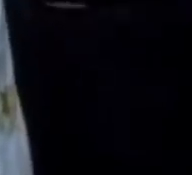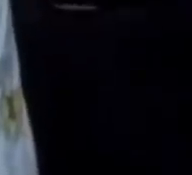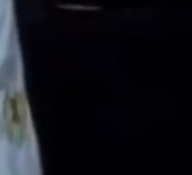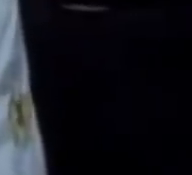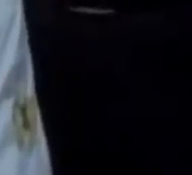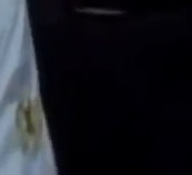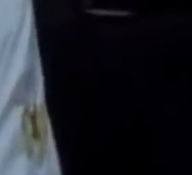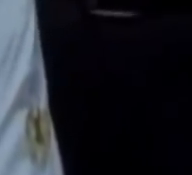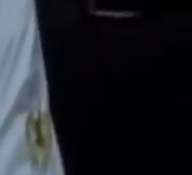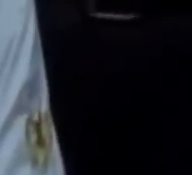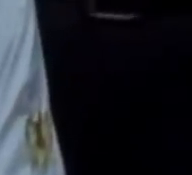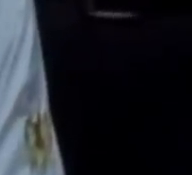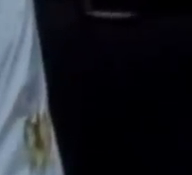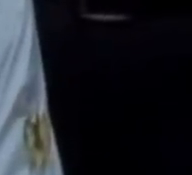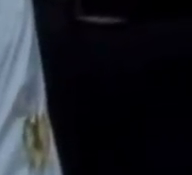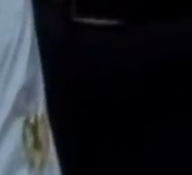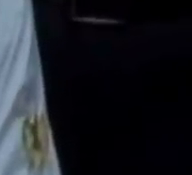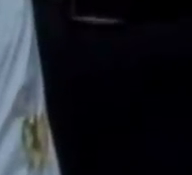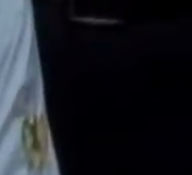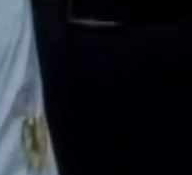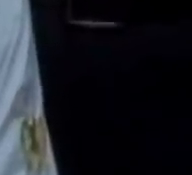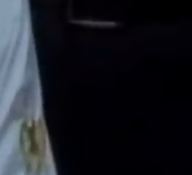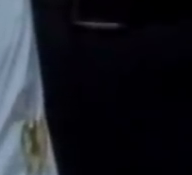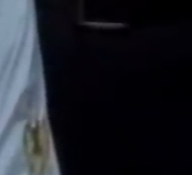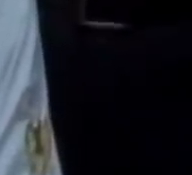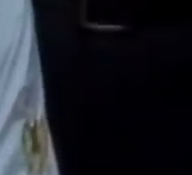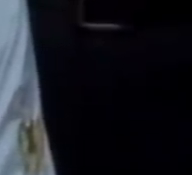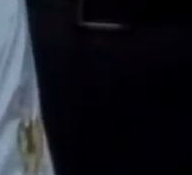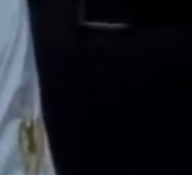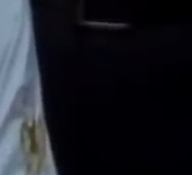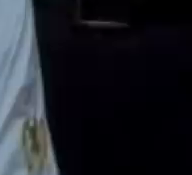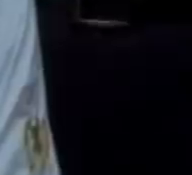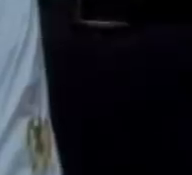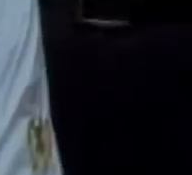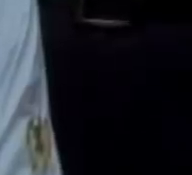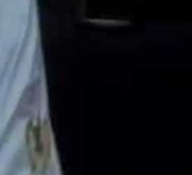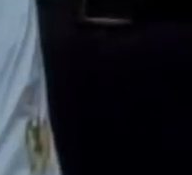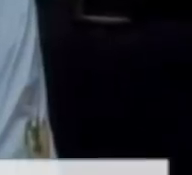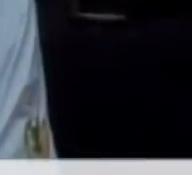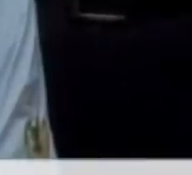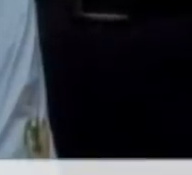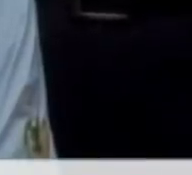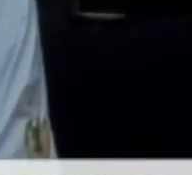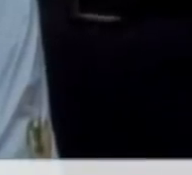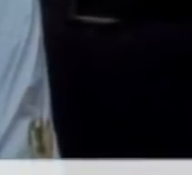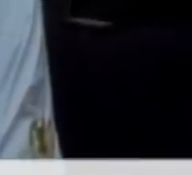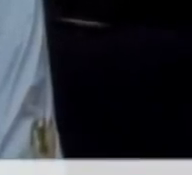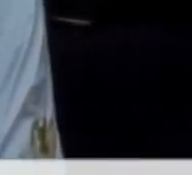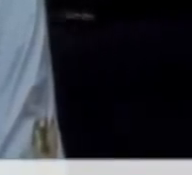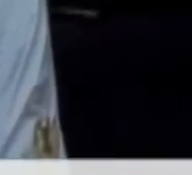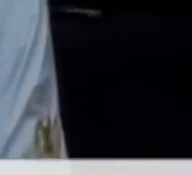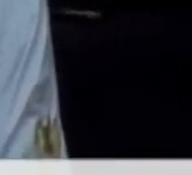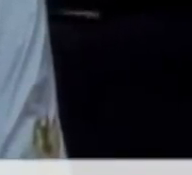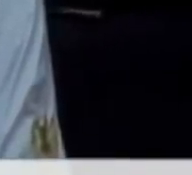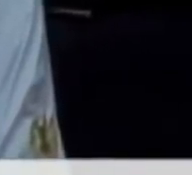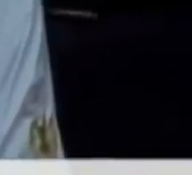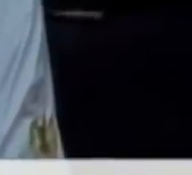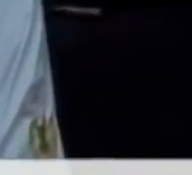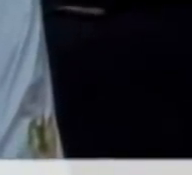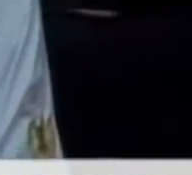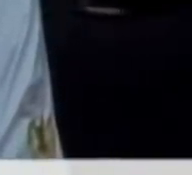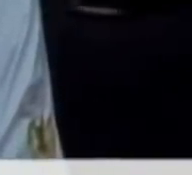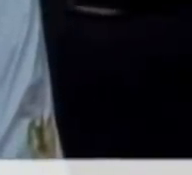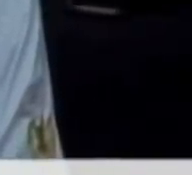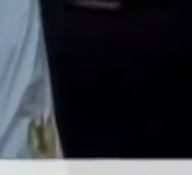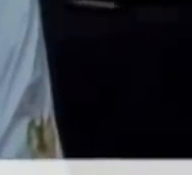Buenas tardes a todos. Gracias por venir a esta conferencia de prensa. Me acompaña la ministra de Educación,